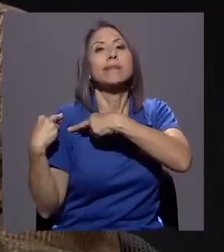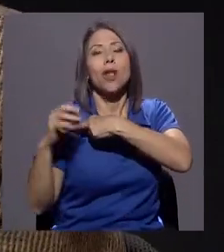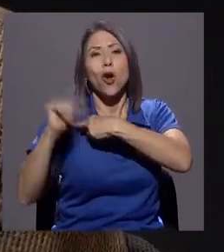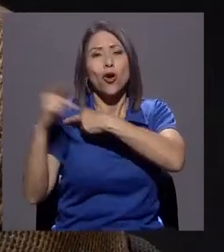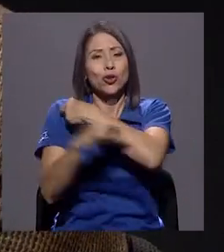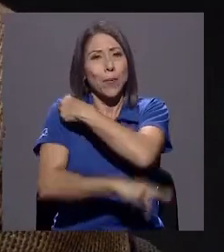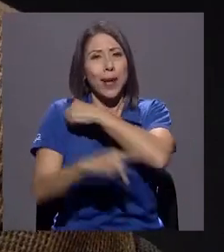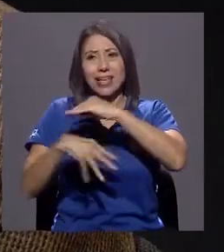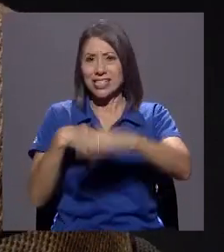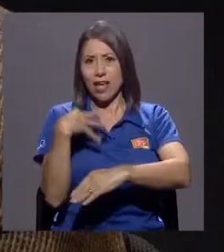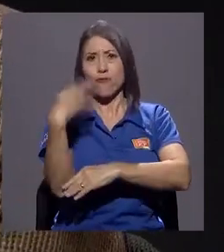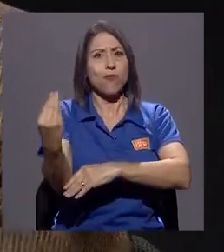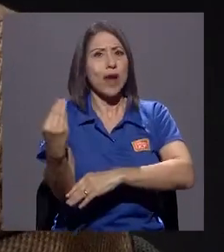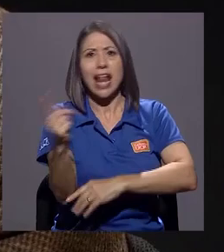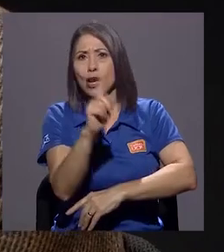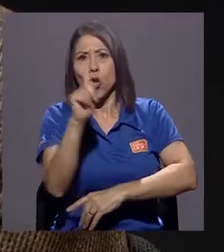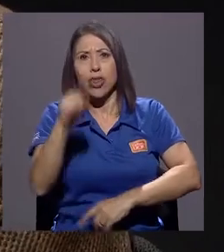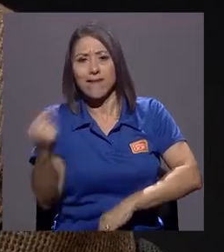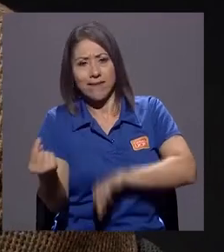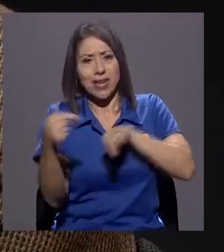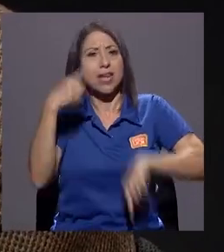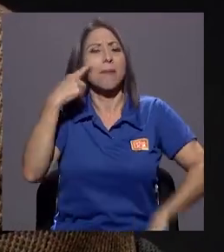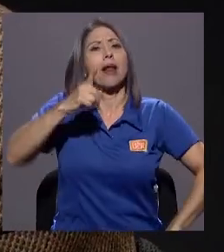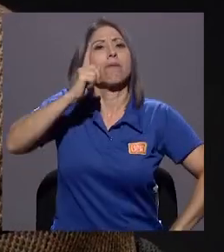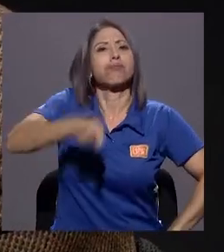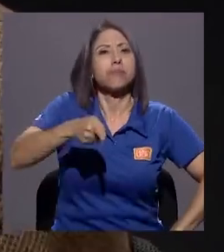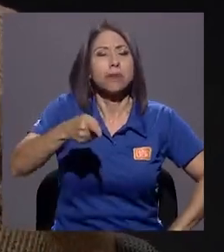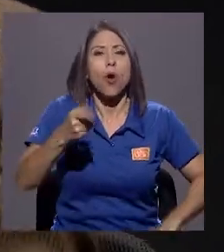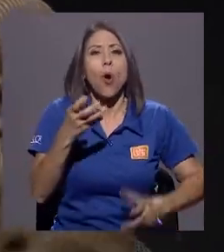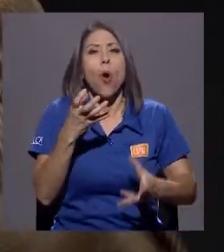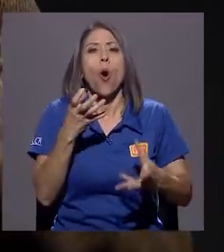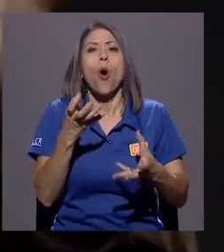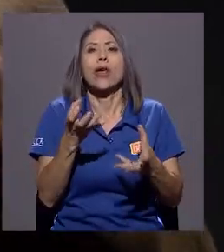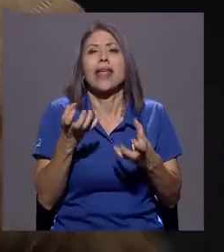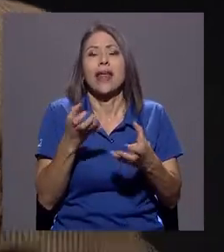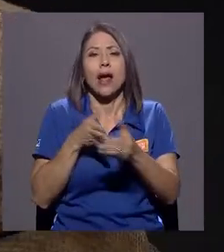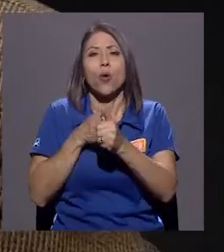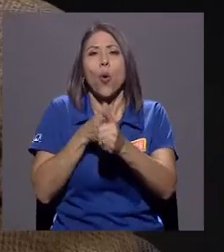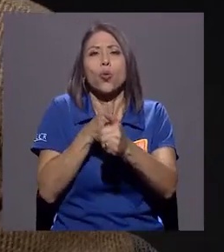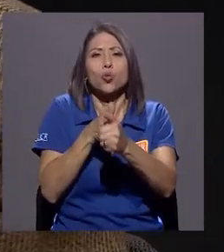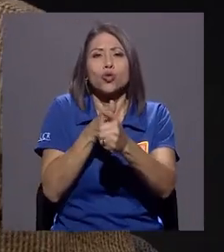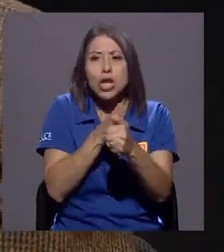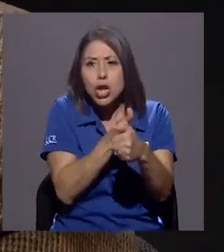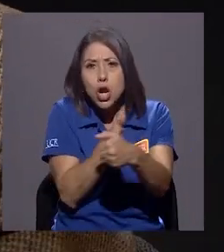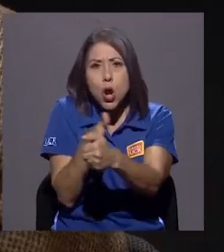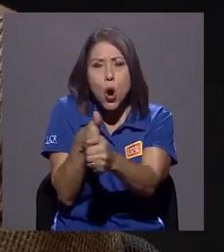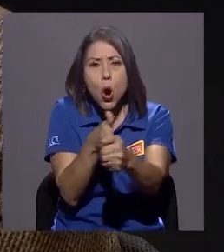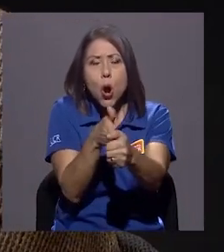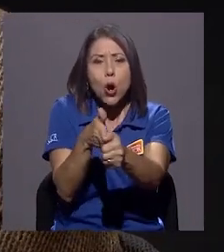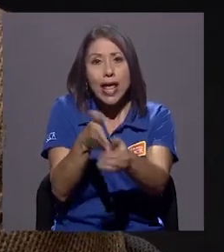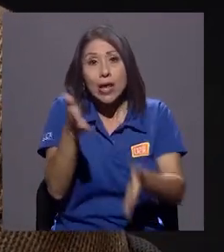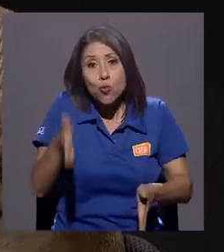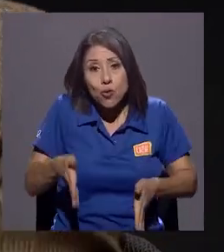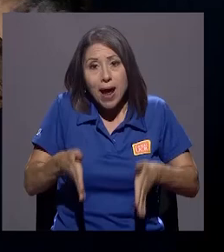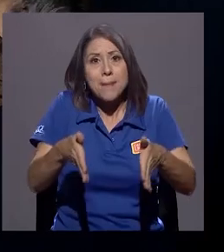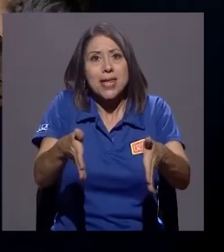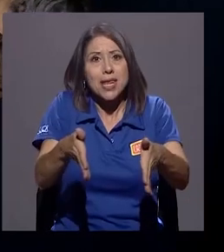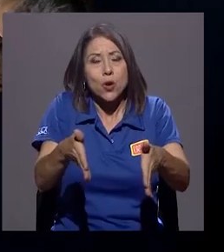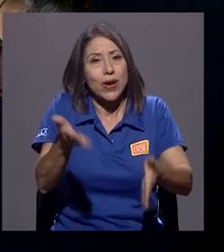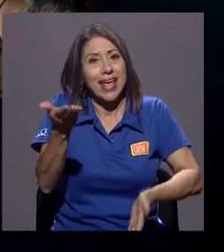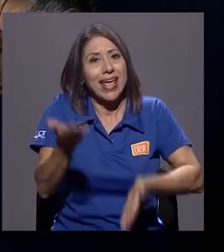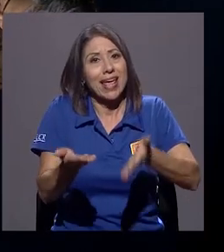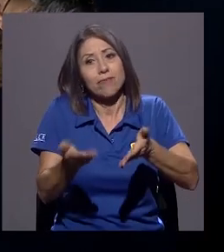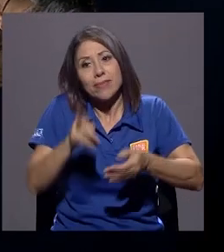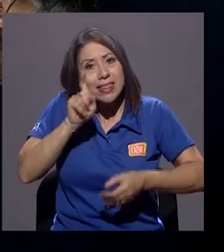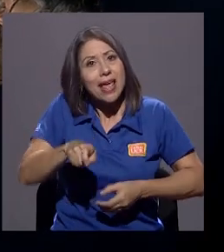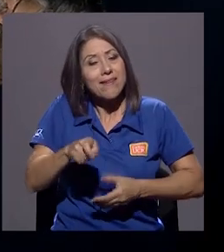imponga soluciones o pretenda digamos conducirlo en un camino que puede no ser el camino que nazca de